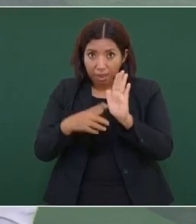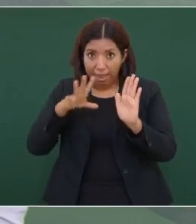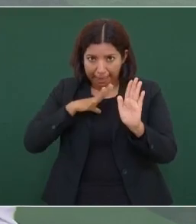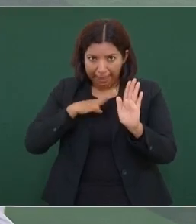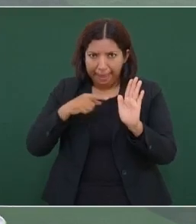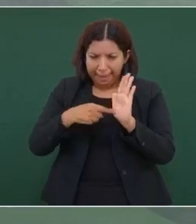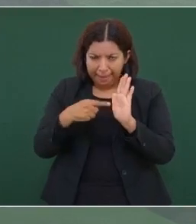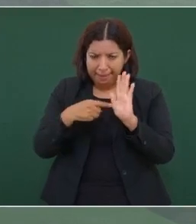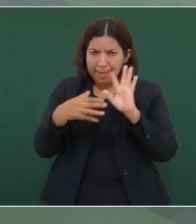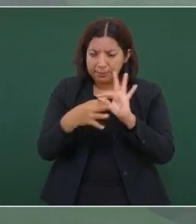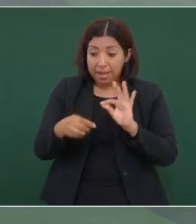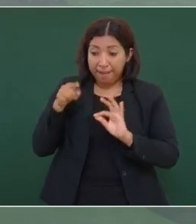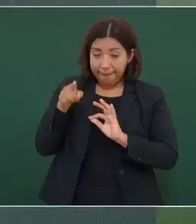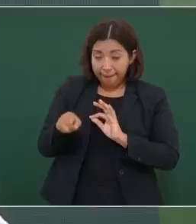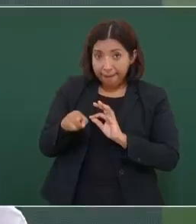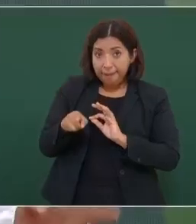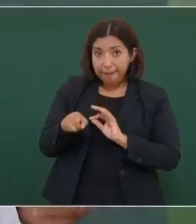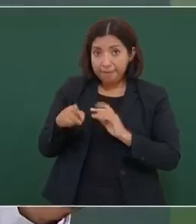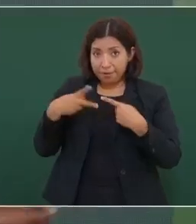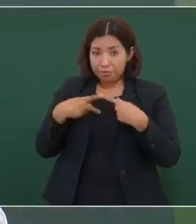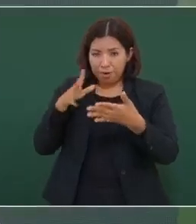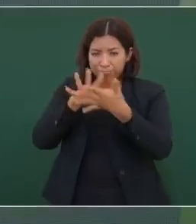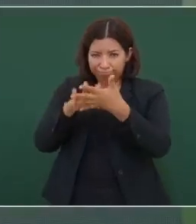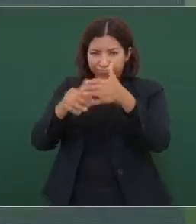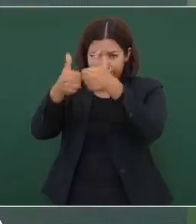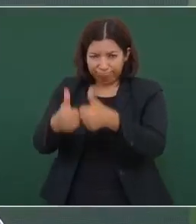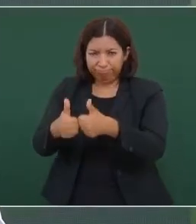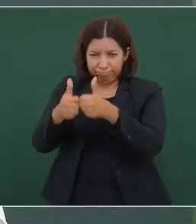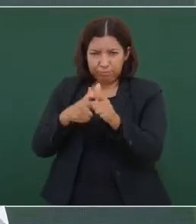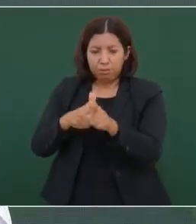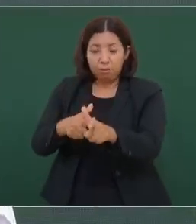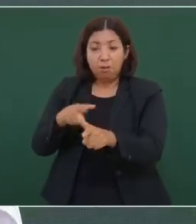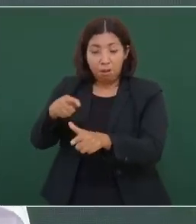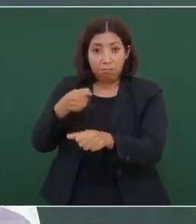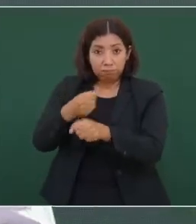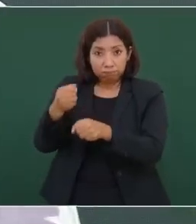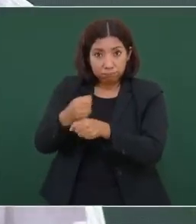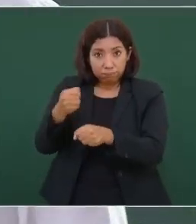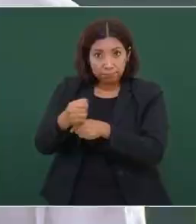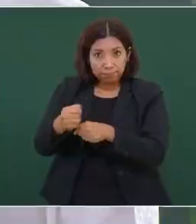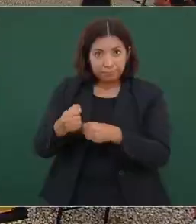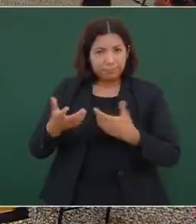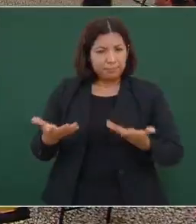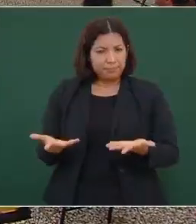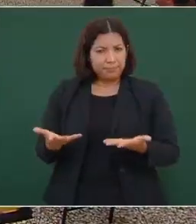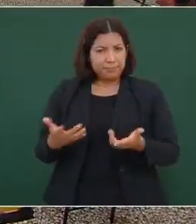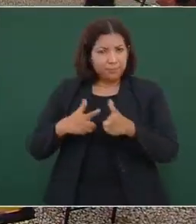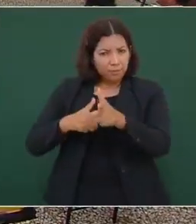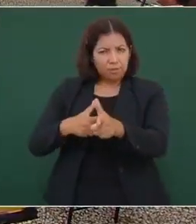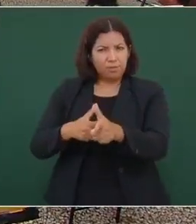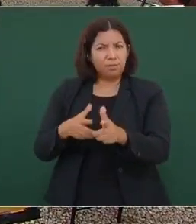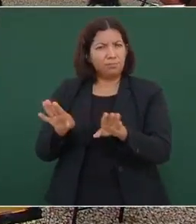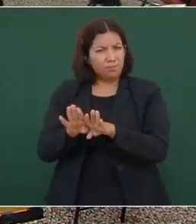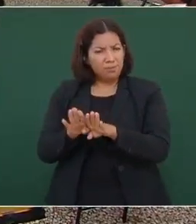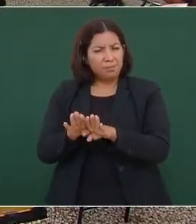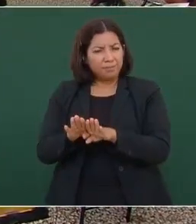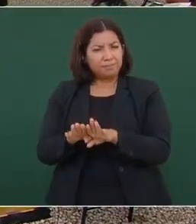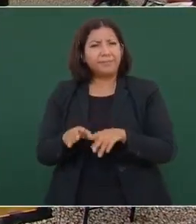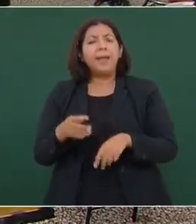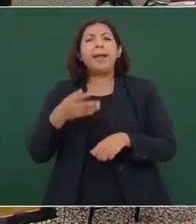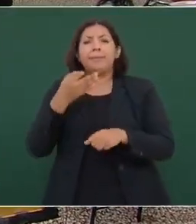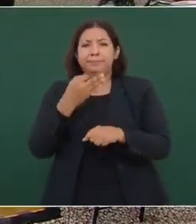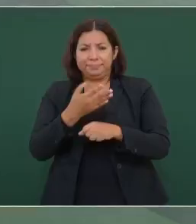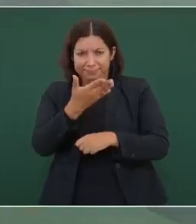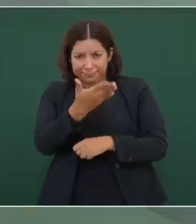Entonces, todos estos asuntos los está viendo Rosa Isela. Aquí aprovecho también para decir